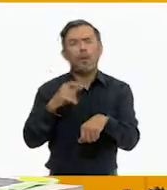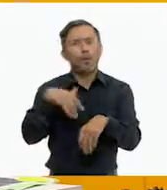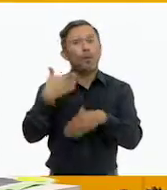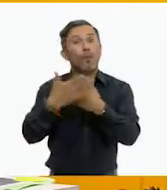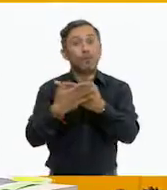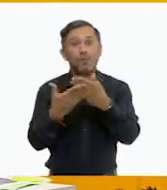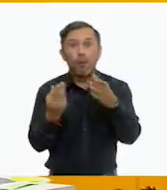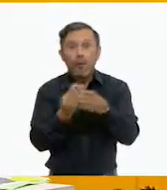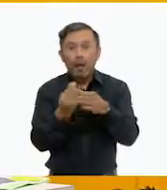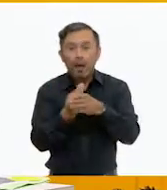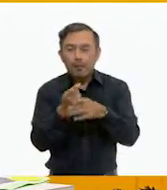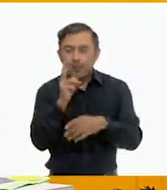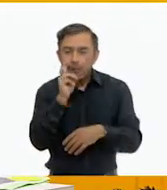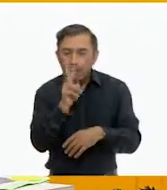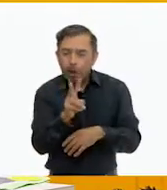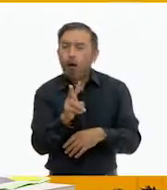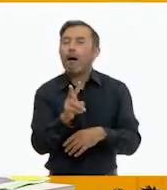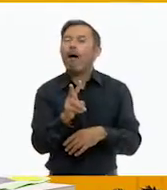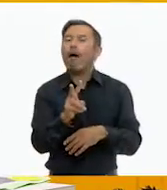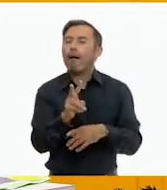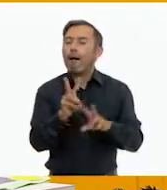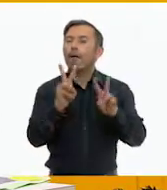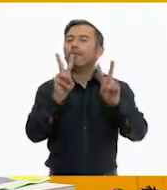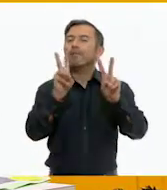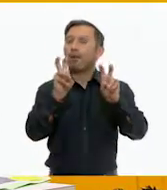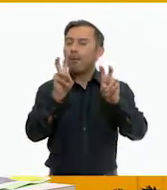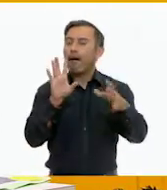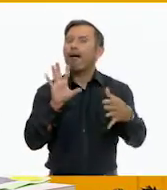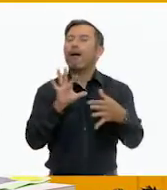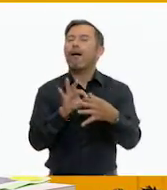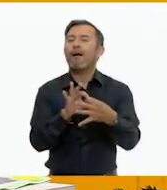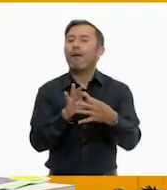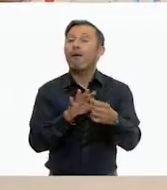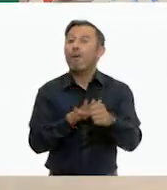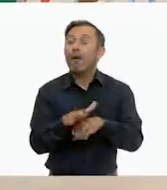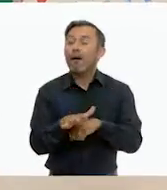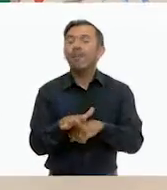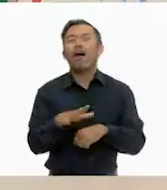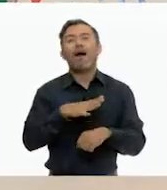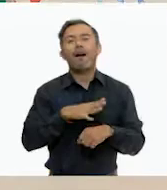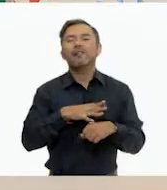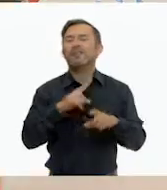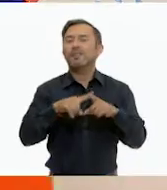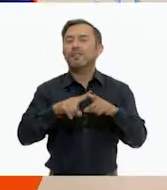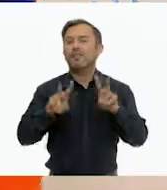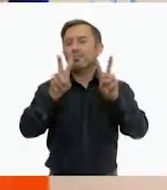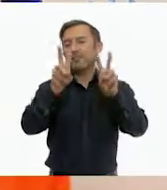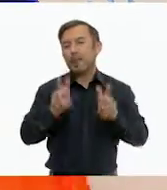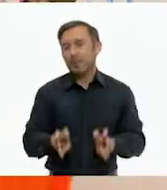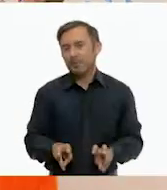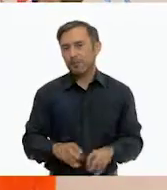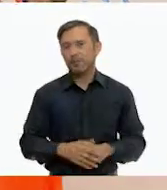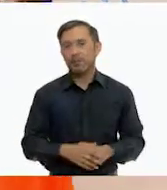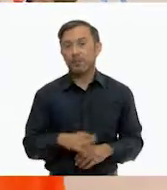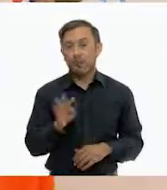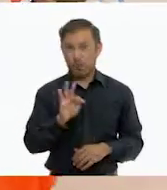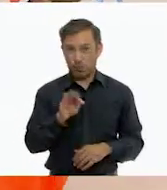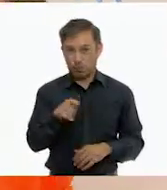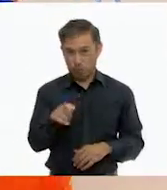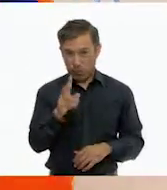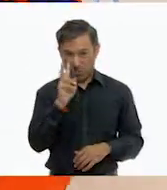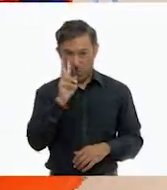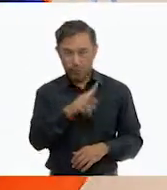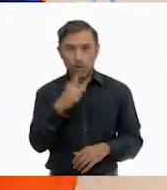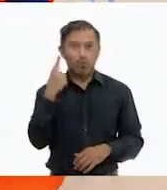programas estaremos trabajando con diferentes secciones. Cuando escuchen una